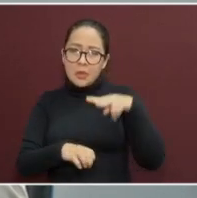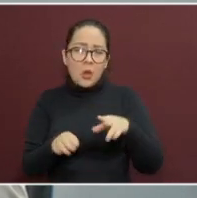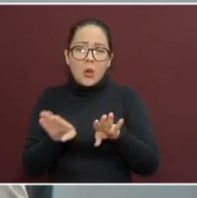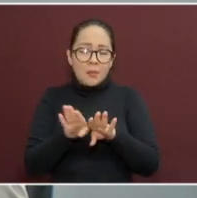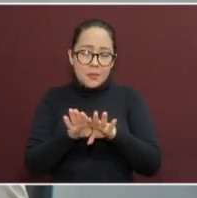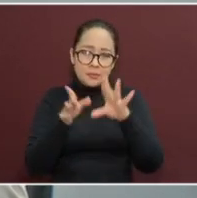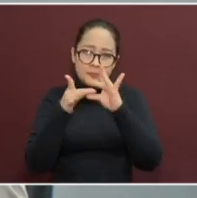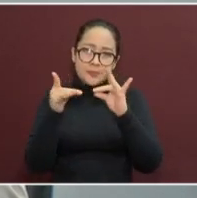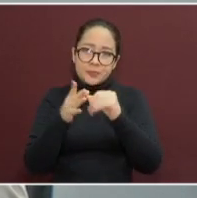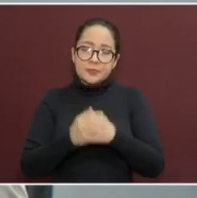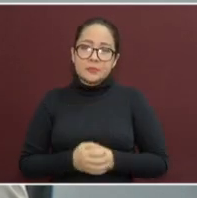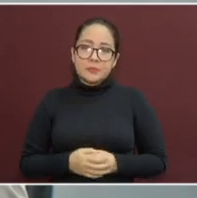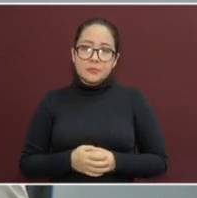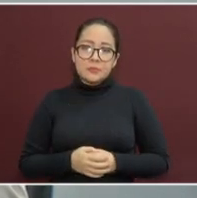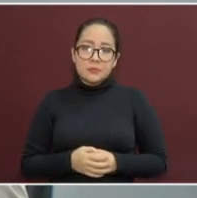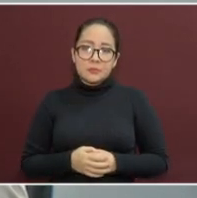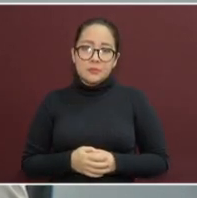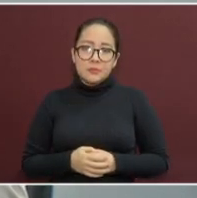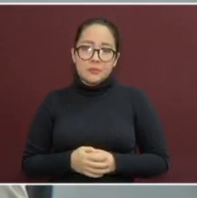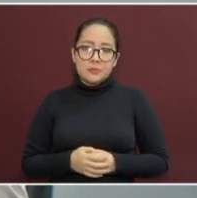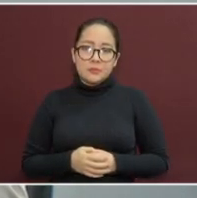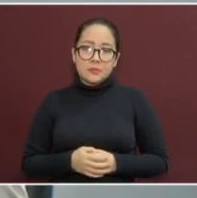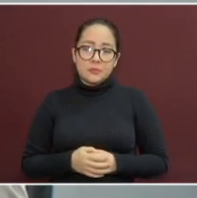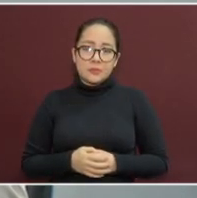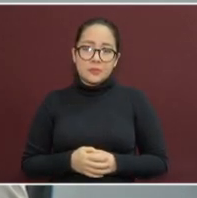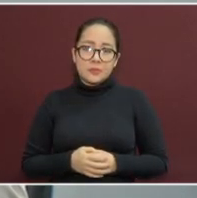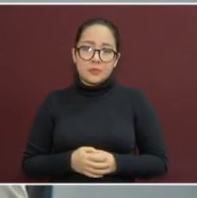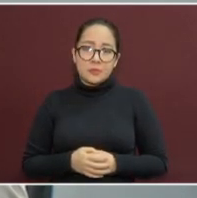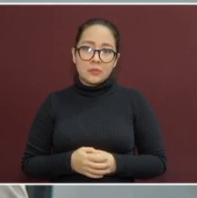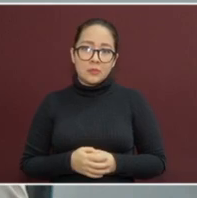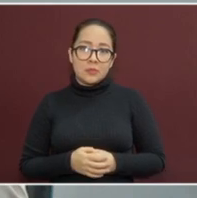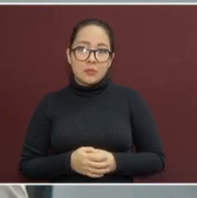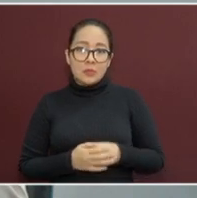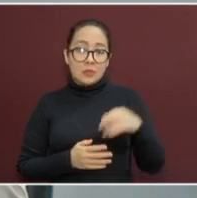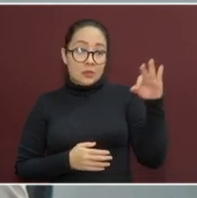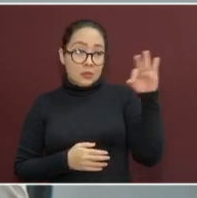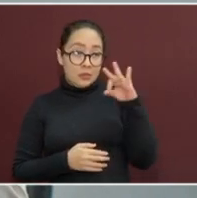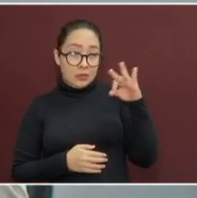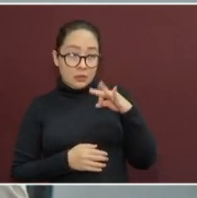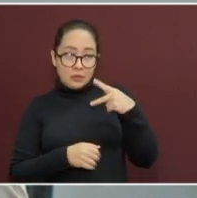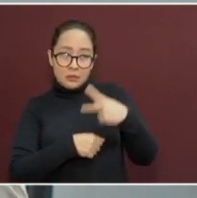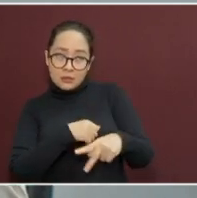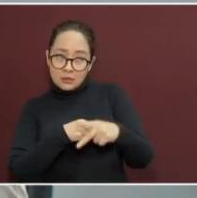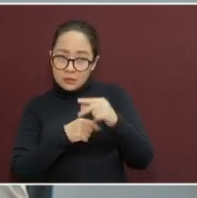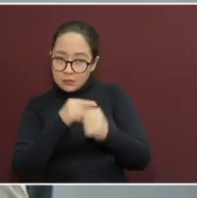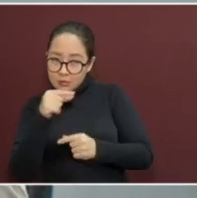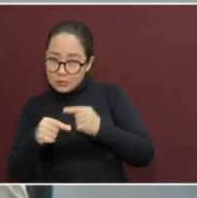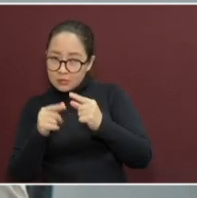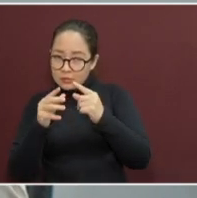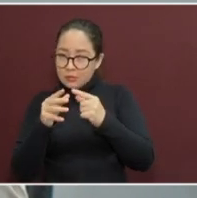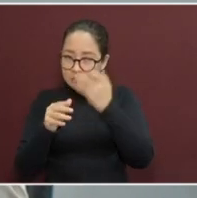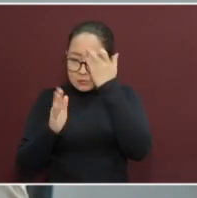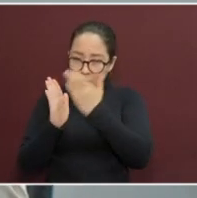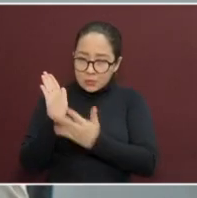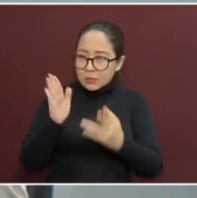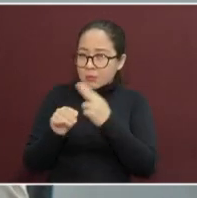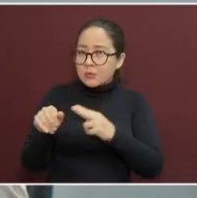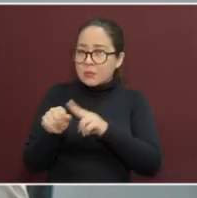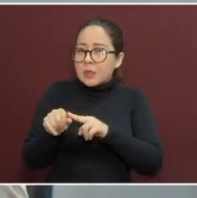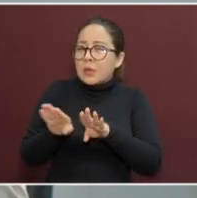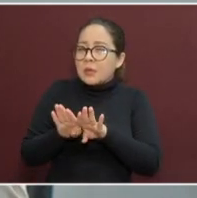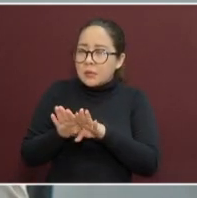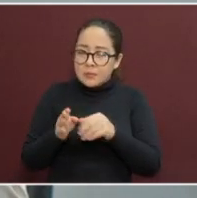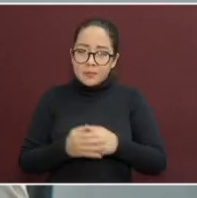cómo se permite calificar el riesgo para el regreso a la nueva normalidad el primer factor a tomar en cuenta es la